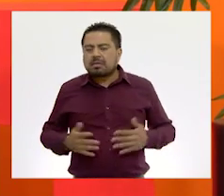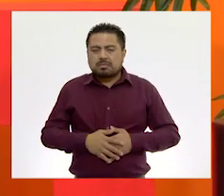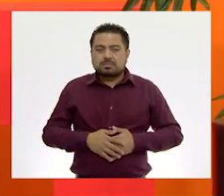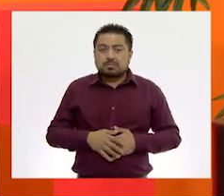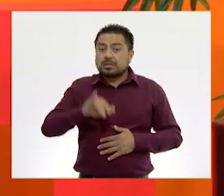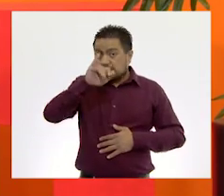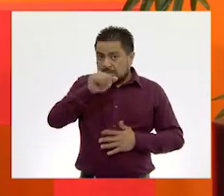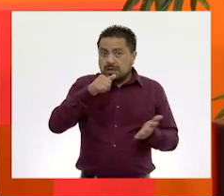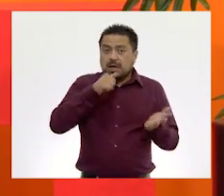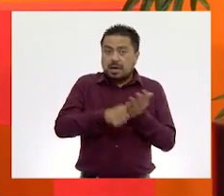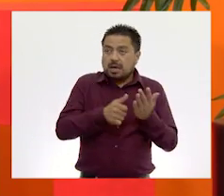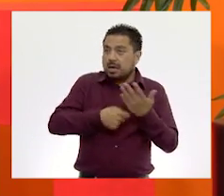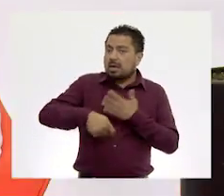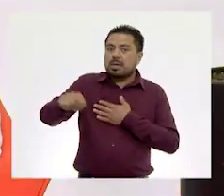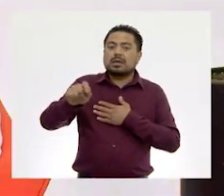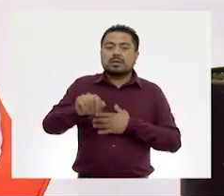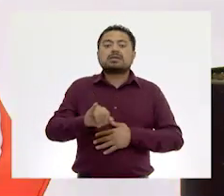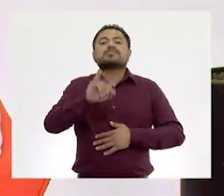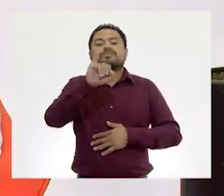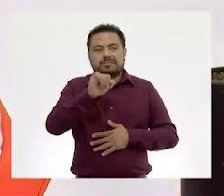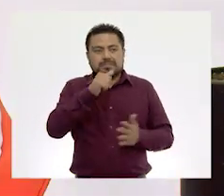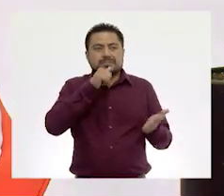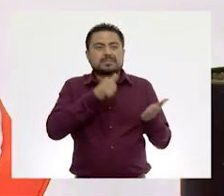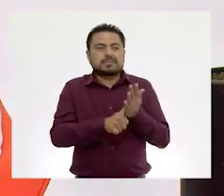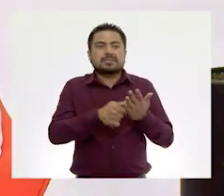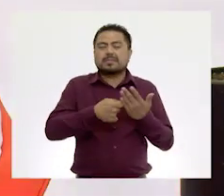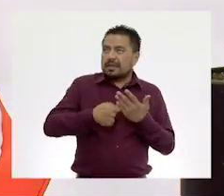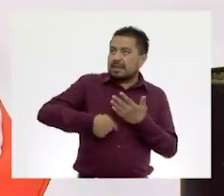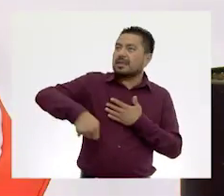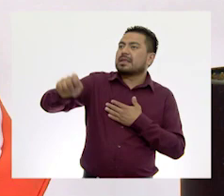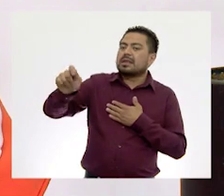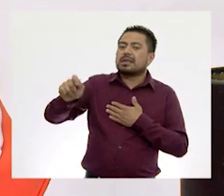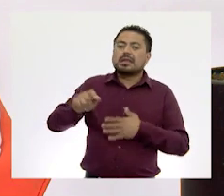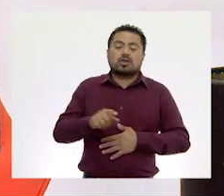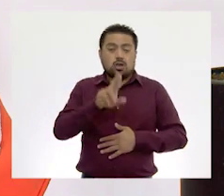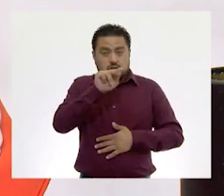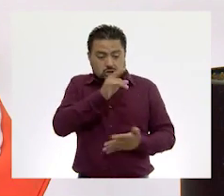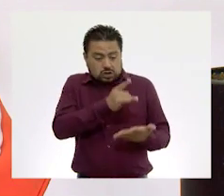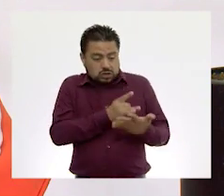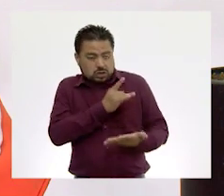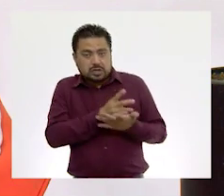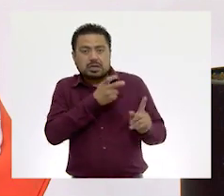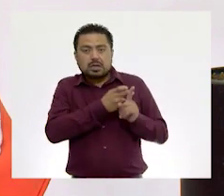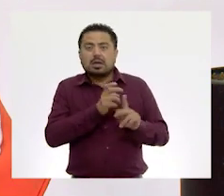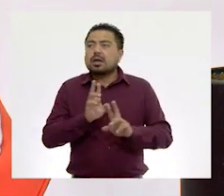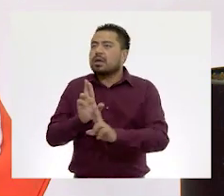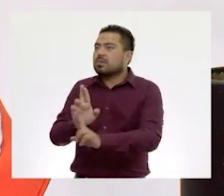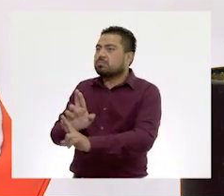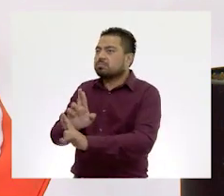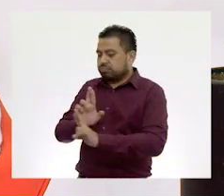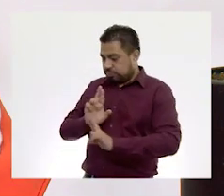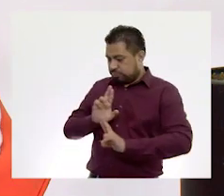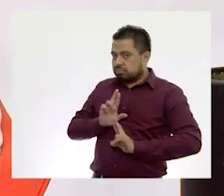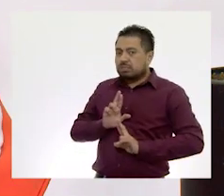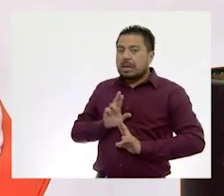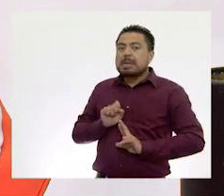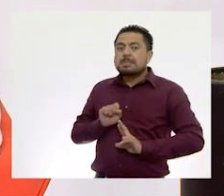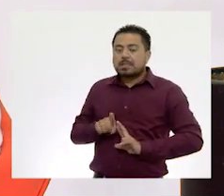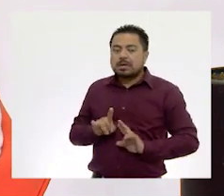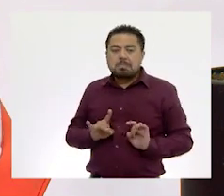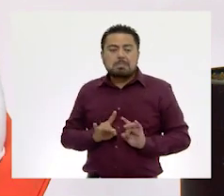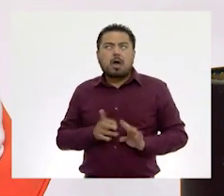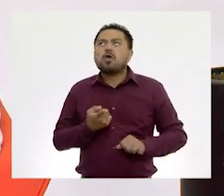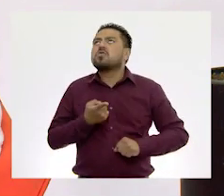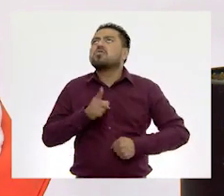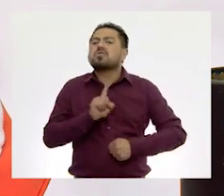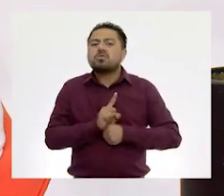sí se la mandaron. Y la mandamos. Y no solo eso, sino que nos respondieron. De repente un